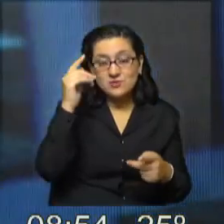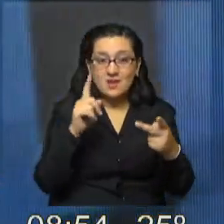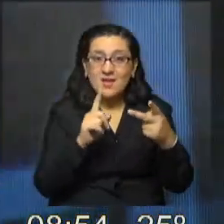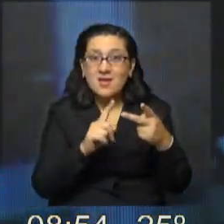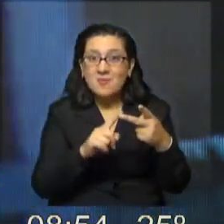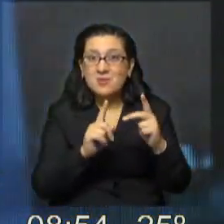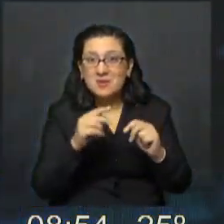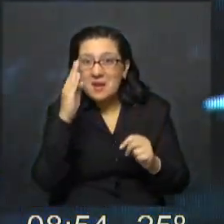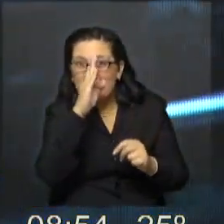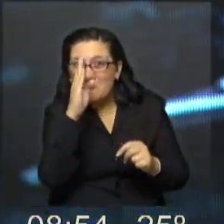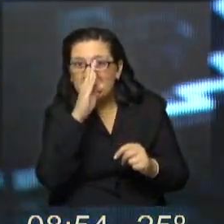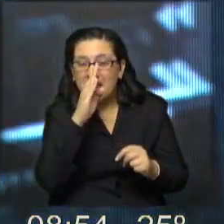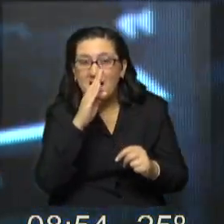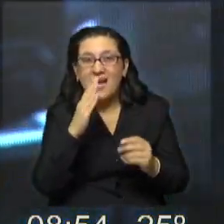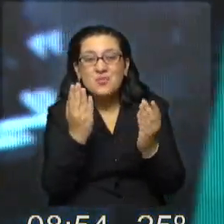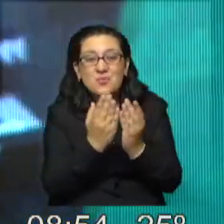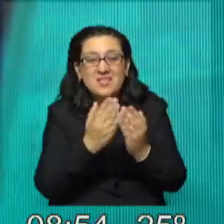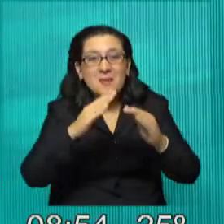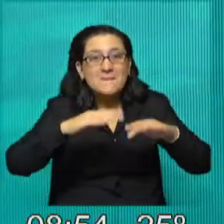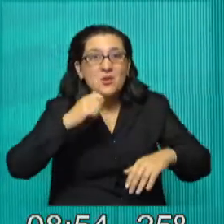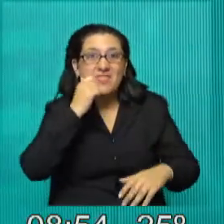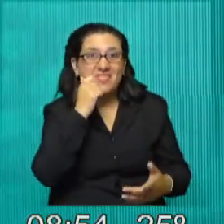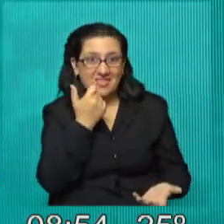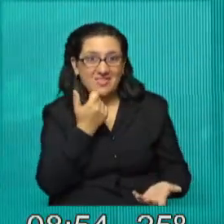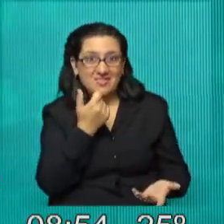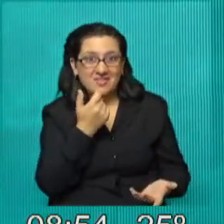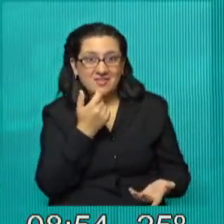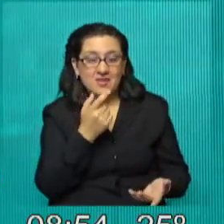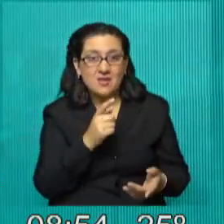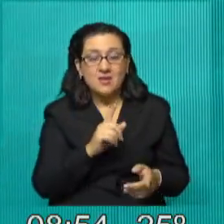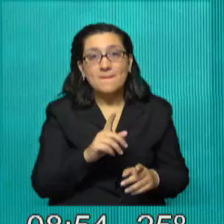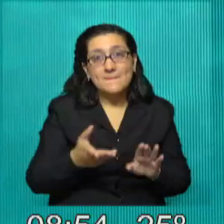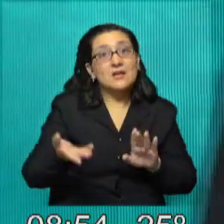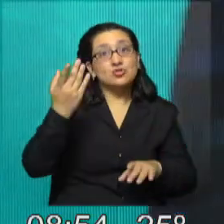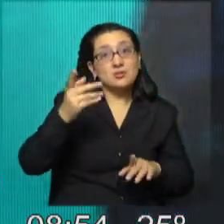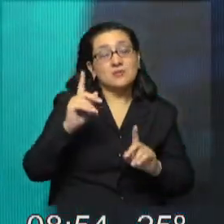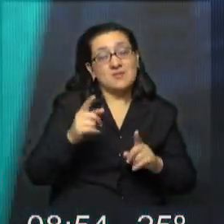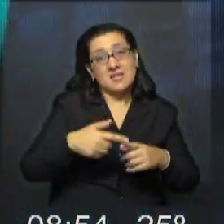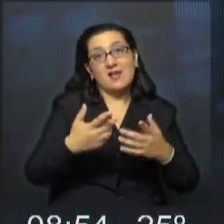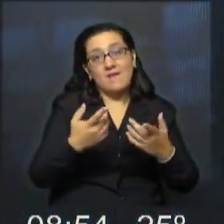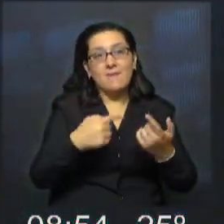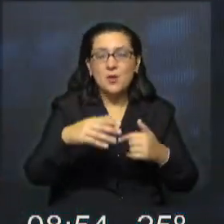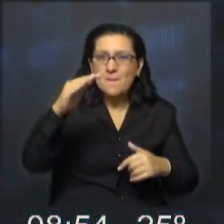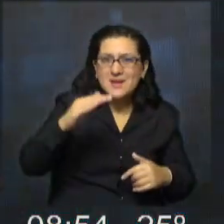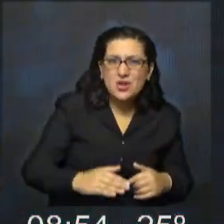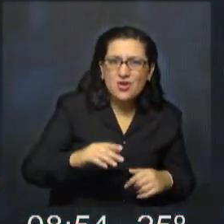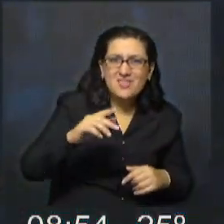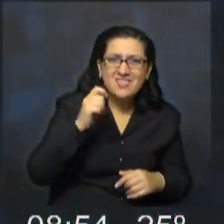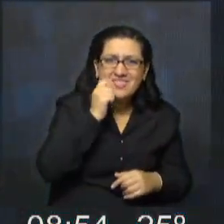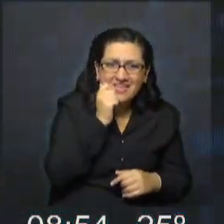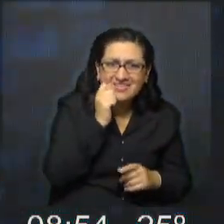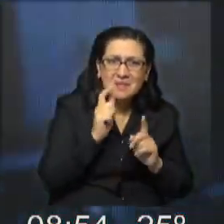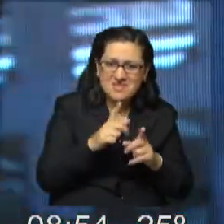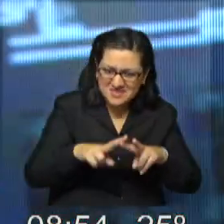estudiantes menores de edad, ¿no? Que no se justificaría en mayores de edad, pero en menores de edad ya es de una gravedad asombrosa. Y